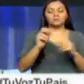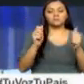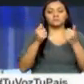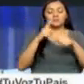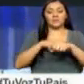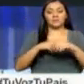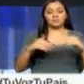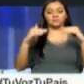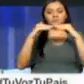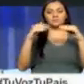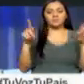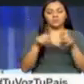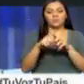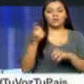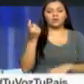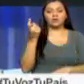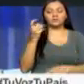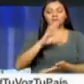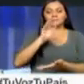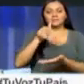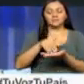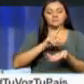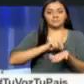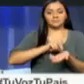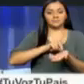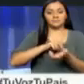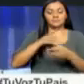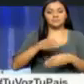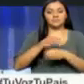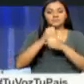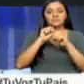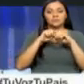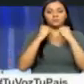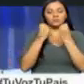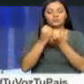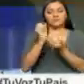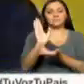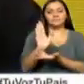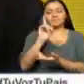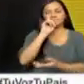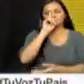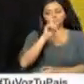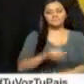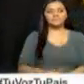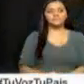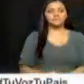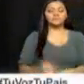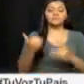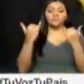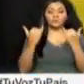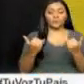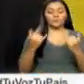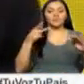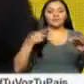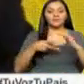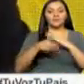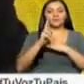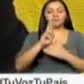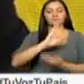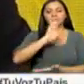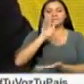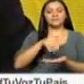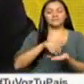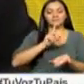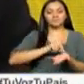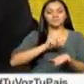simultánea de 11 centros médicos del Seguro Social Campesino. Ahora inauguramos los centros